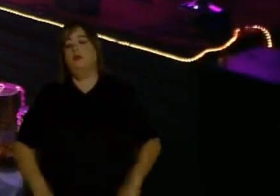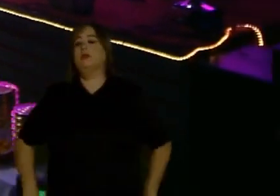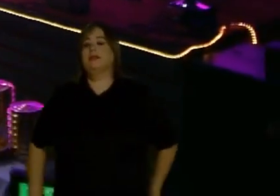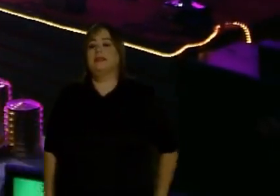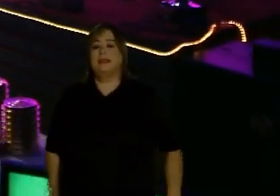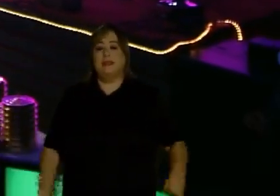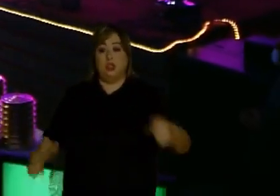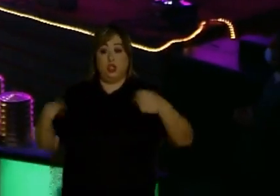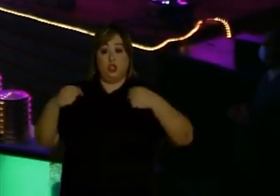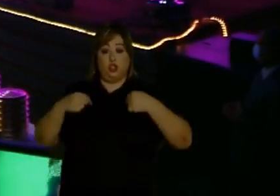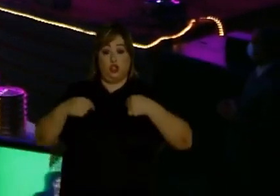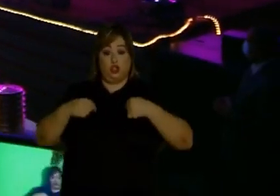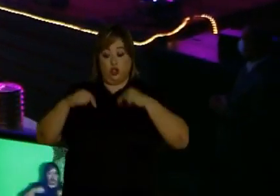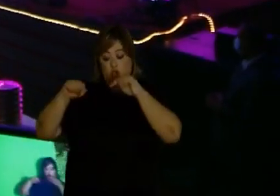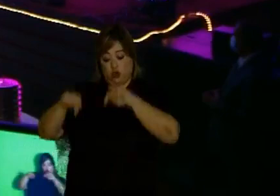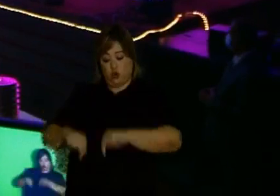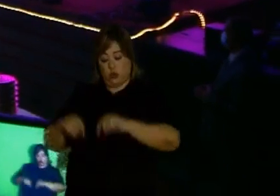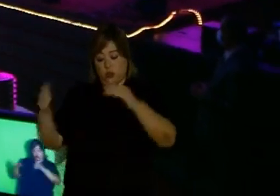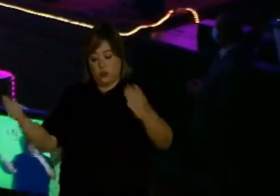iglesia.